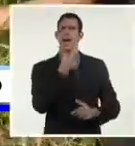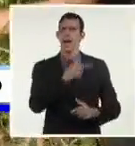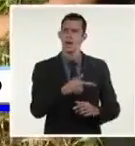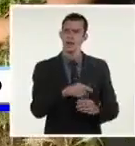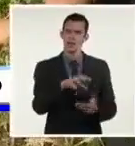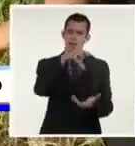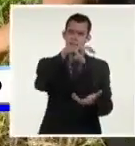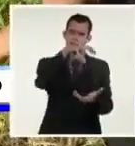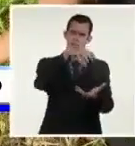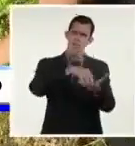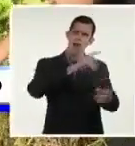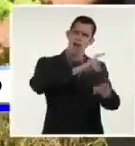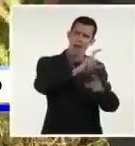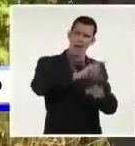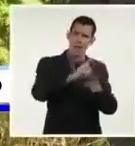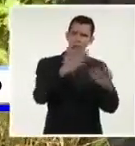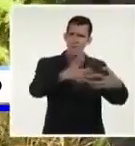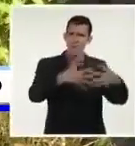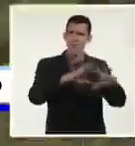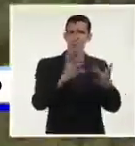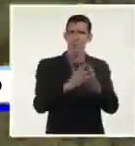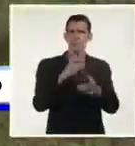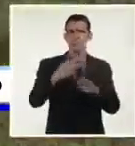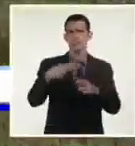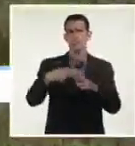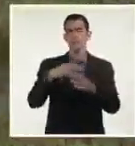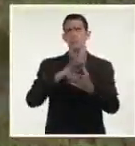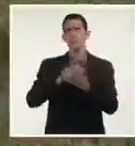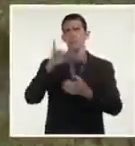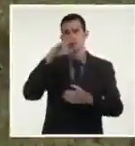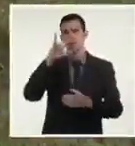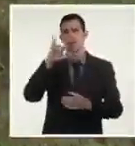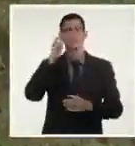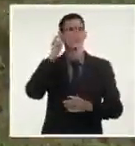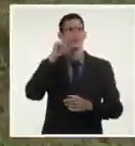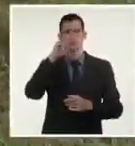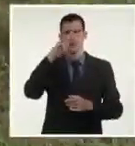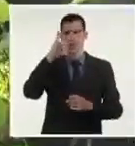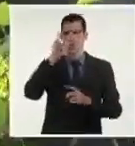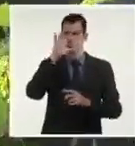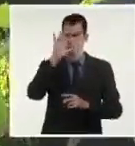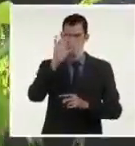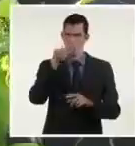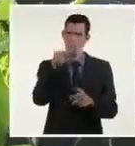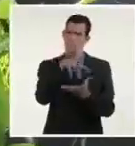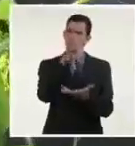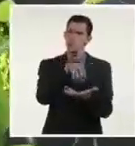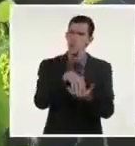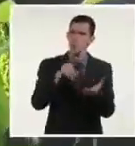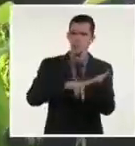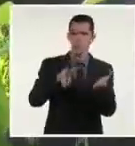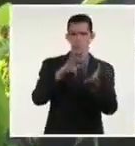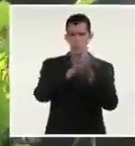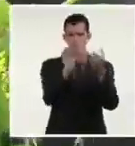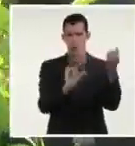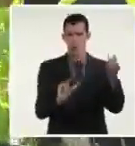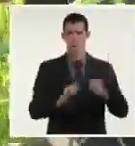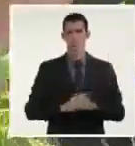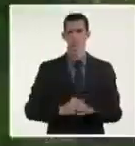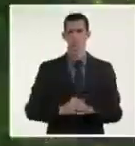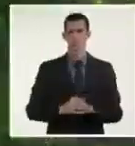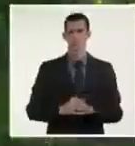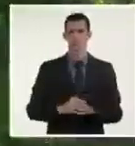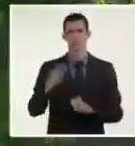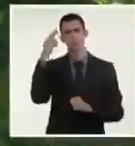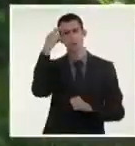Minifundio Nazareno en Mayabeque, trascendió la celebración por el Día Internacional de la Juventud y el aniversario 96 del natalicio del líder